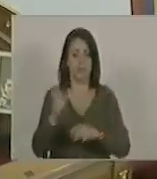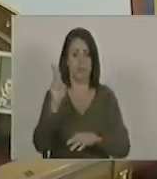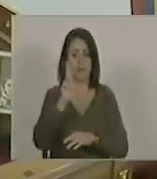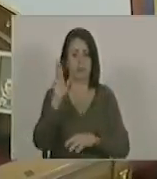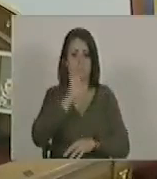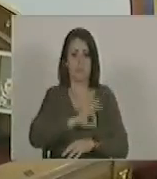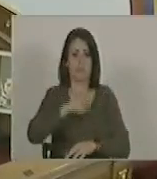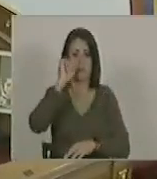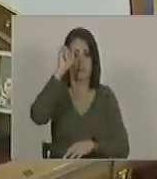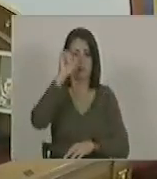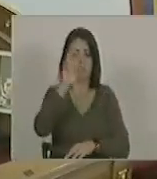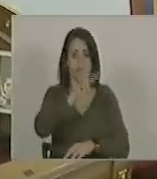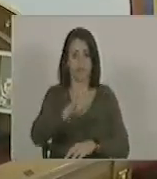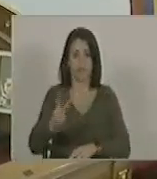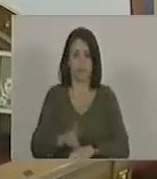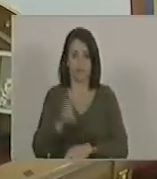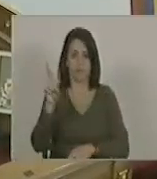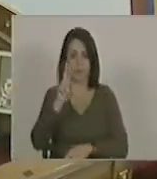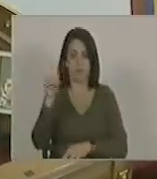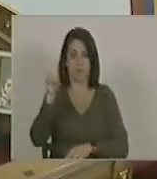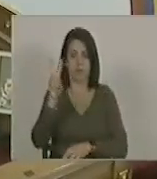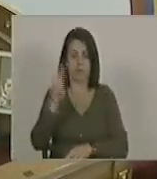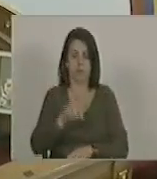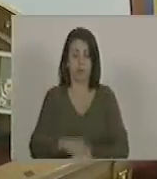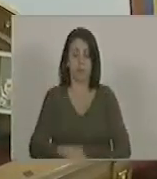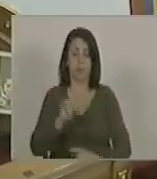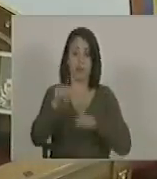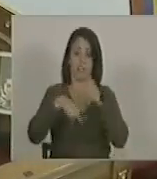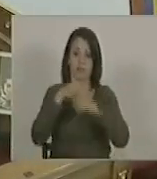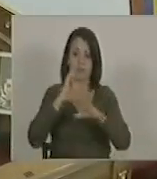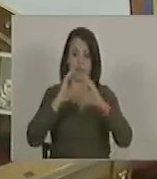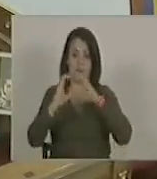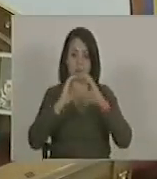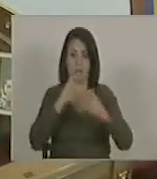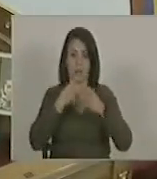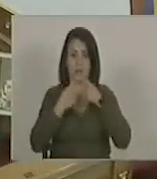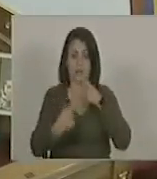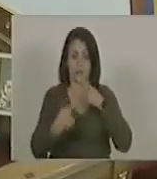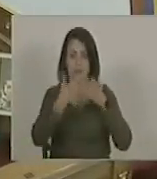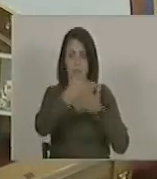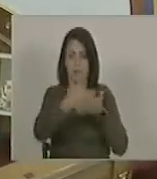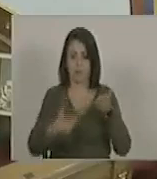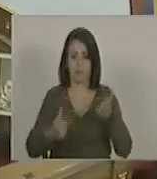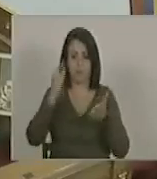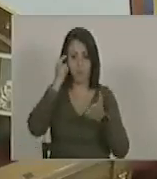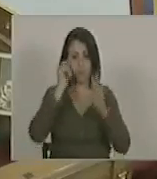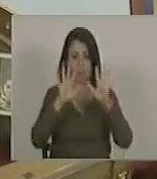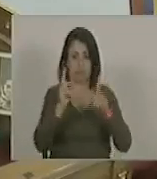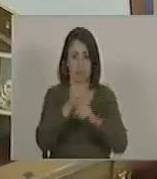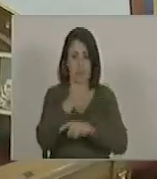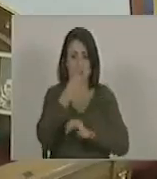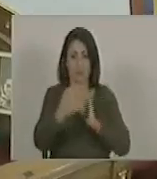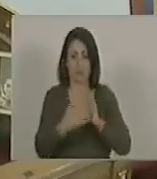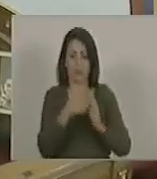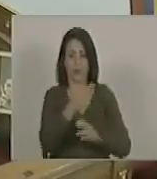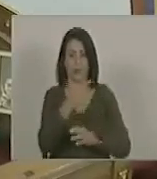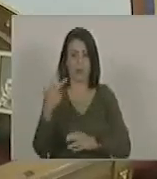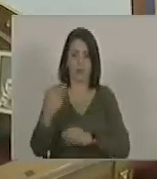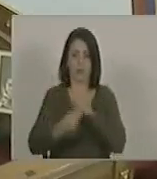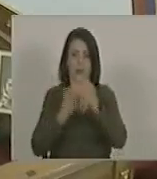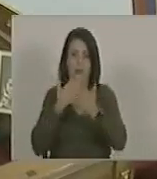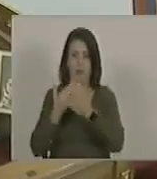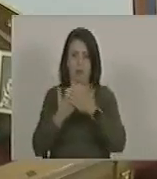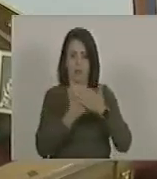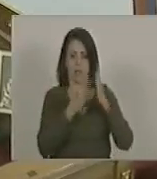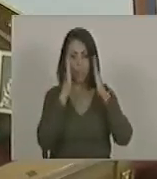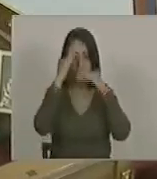República Socialista de Vietnam en la República Bolivariana de Venezuela, mediante la cual remitió comunicación de fecha 10 de agosto de 2023, en la que agradece